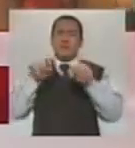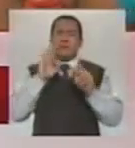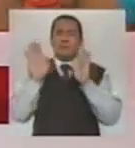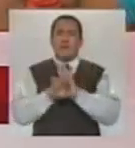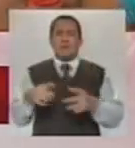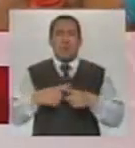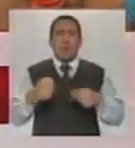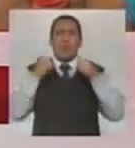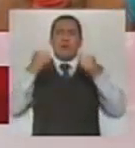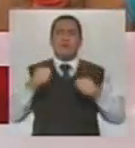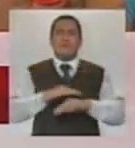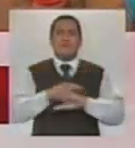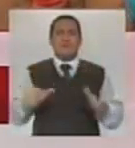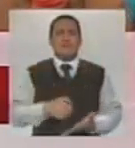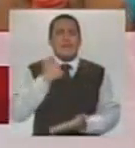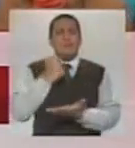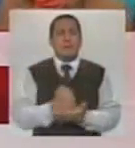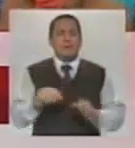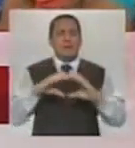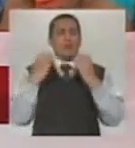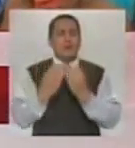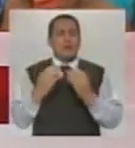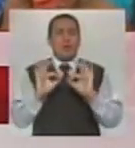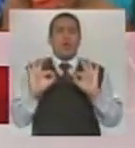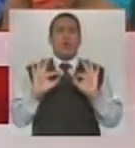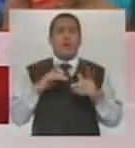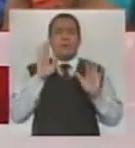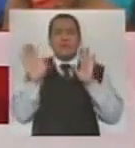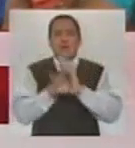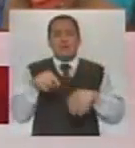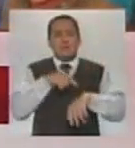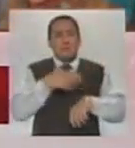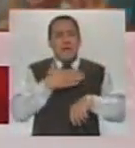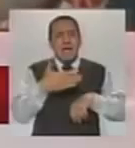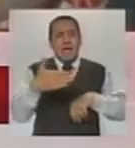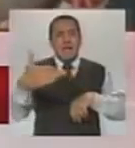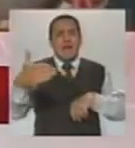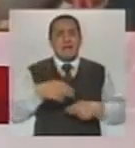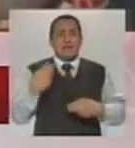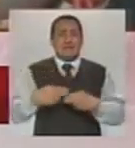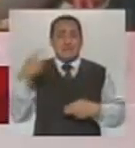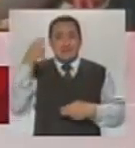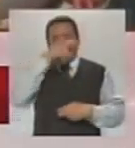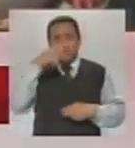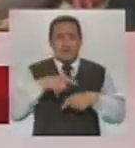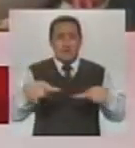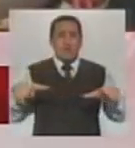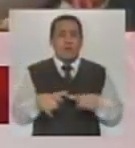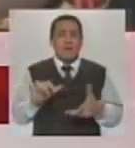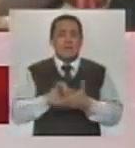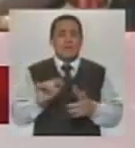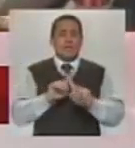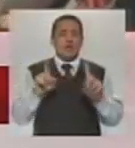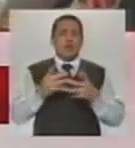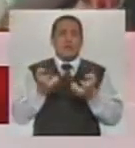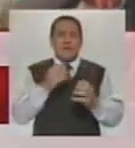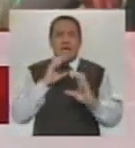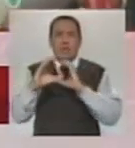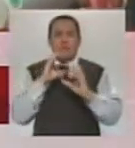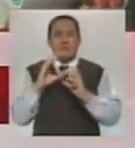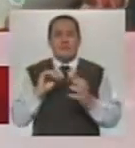huelga pasa porque se apruebe en el Congreso esta nueva ley, o es una cuestión de más larga duración y más complicada, sobre todo con sectores que aparentemente no quieren dialogar y